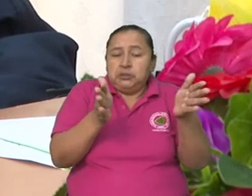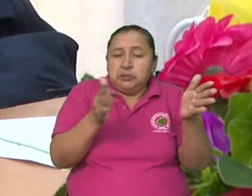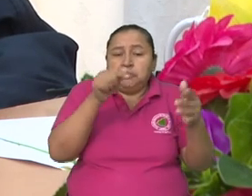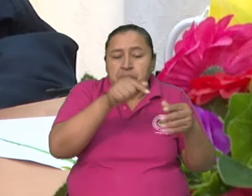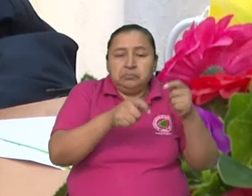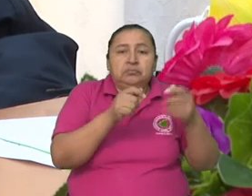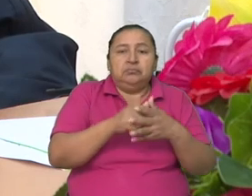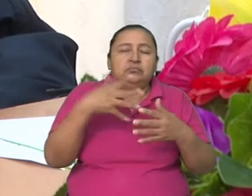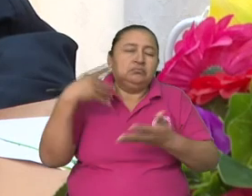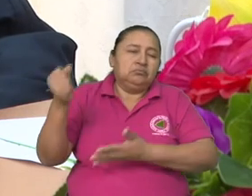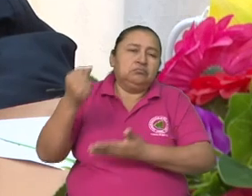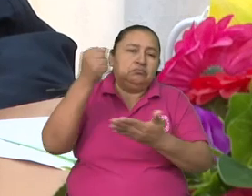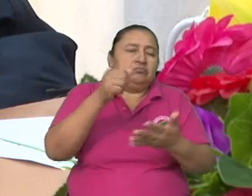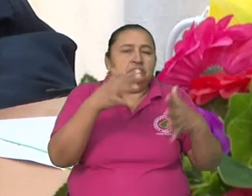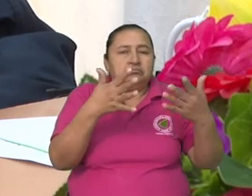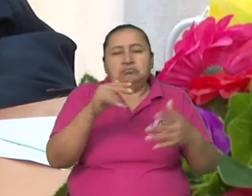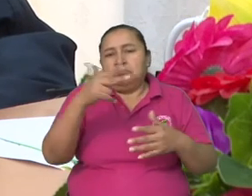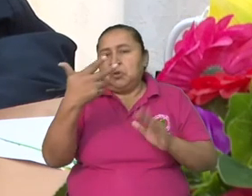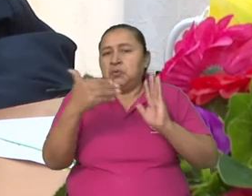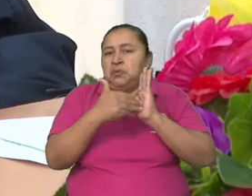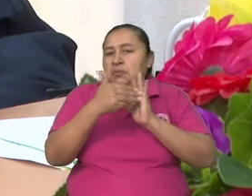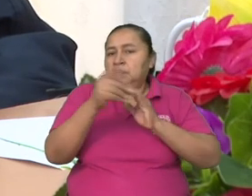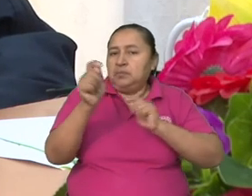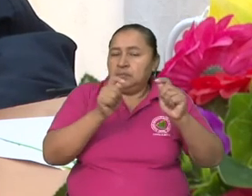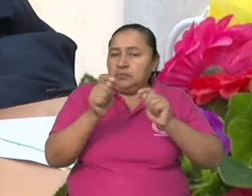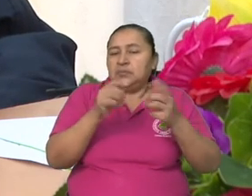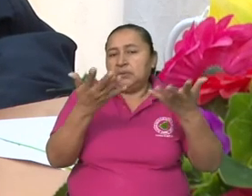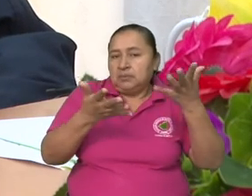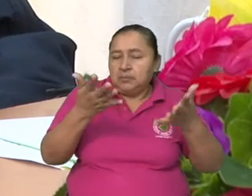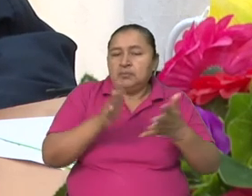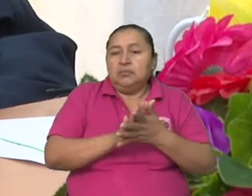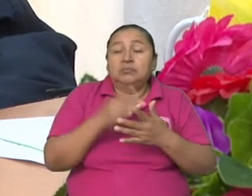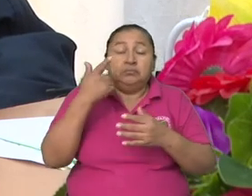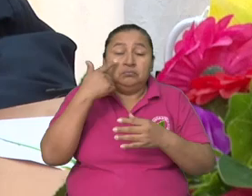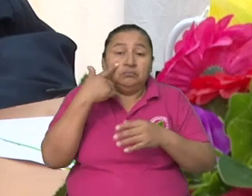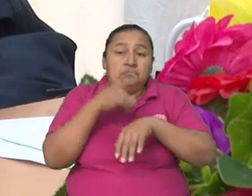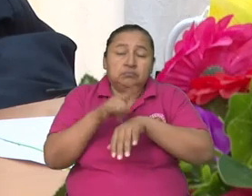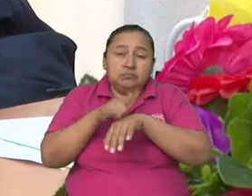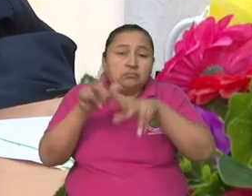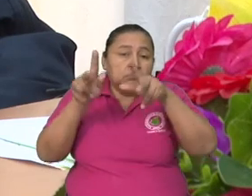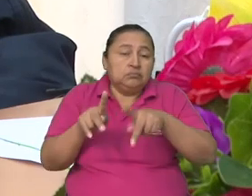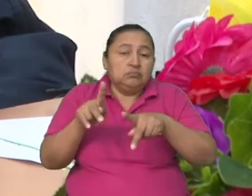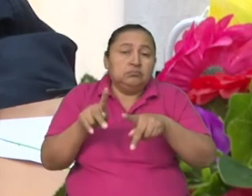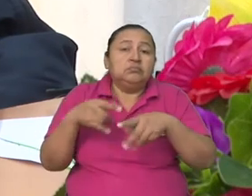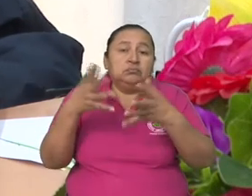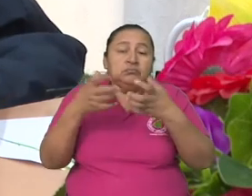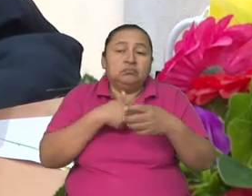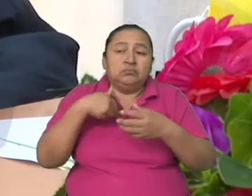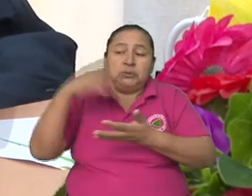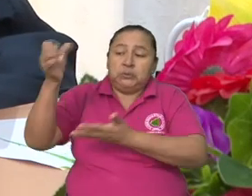Vamos a hacer una inversión aproximadamente como unos 8 millones de dólares. Estamos buscando gente que quiera hacer una